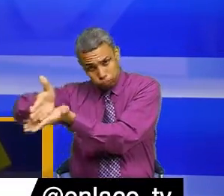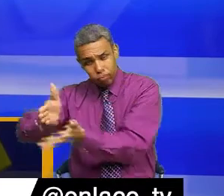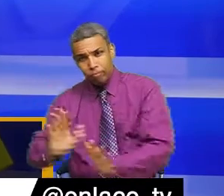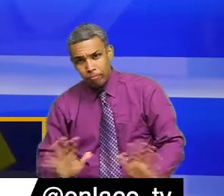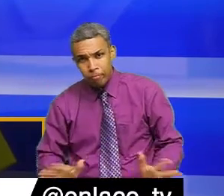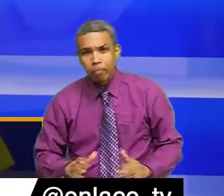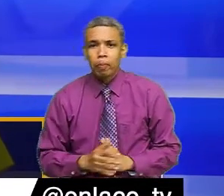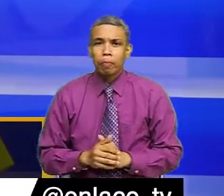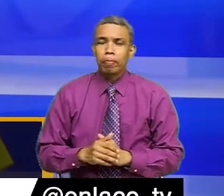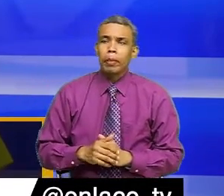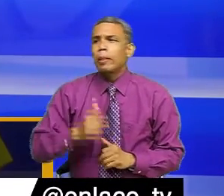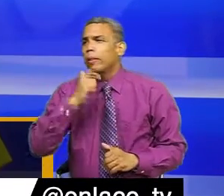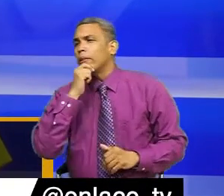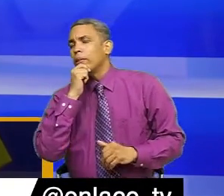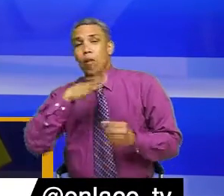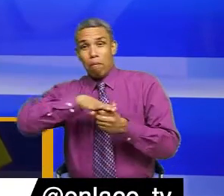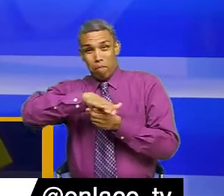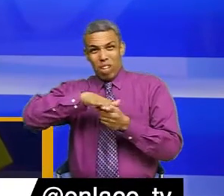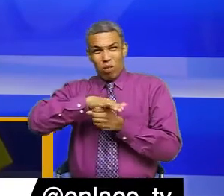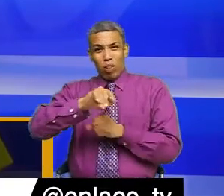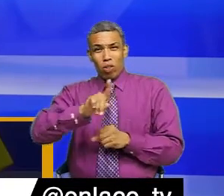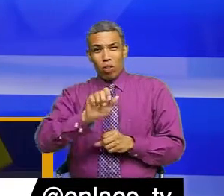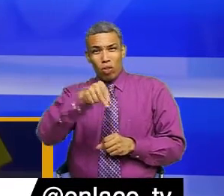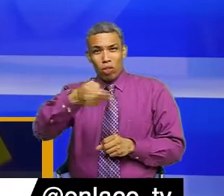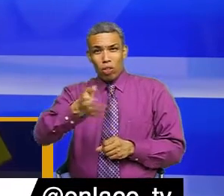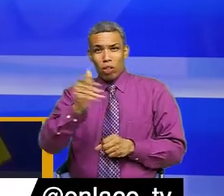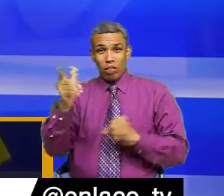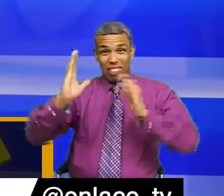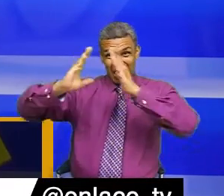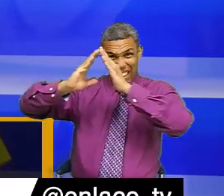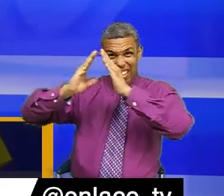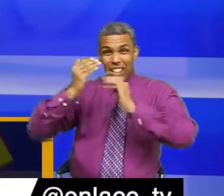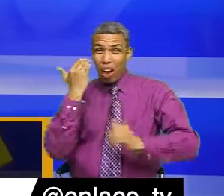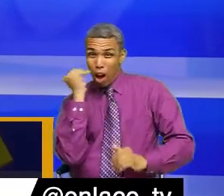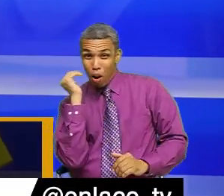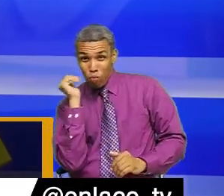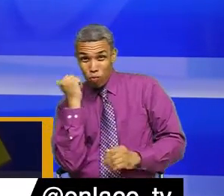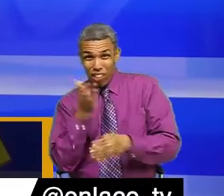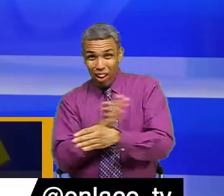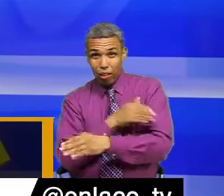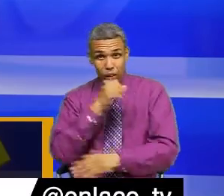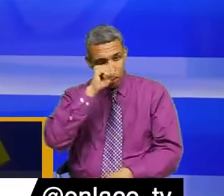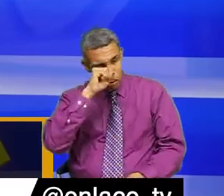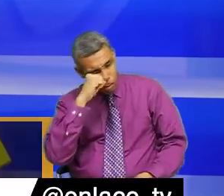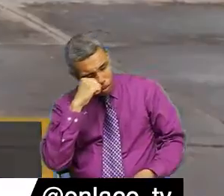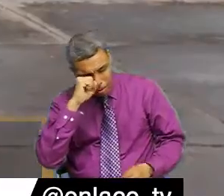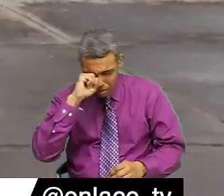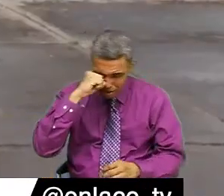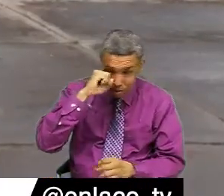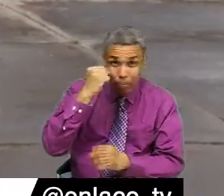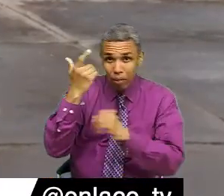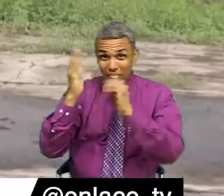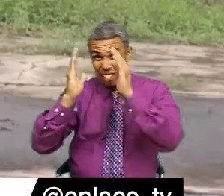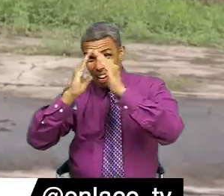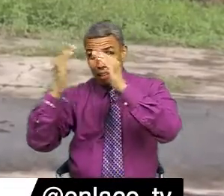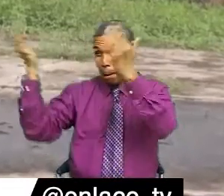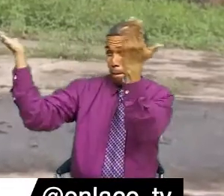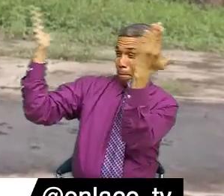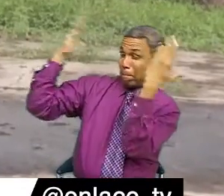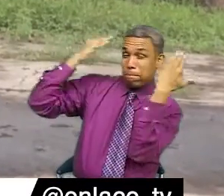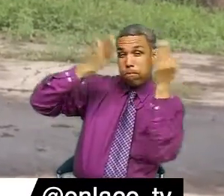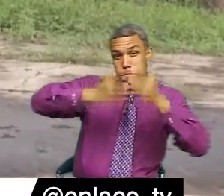un balance, le hicimos un censo a la señora Marlenis allí, hablamos con la comunidad, ya las tenemos